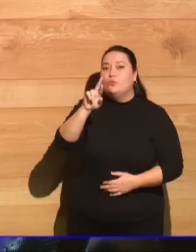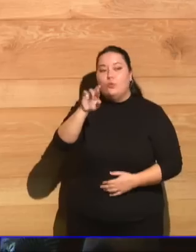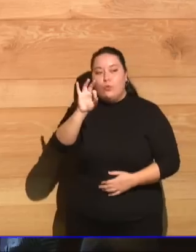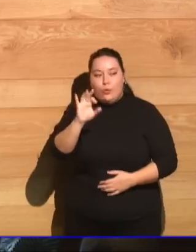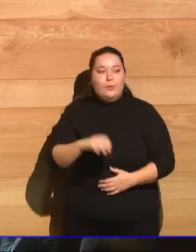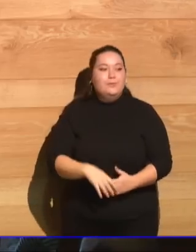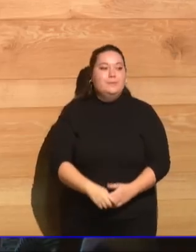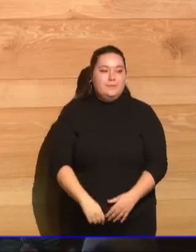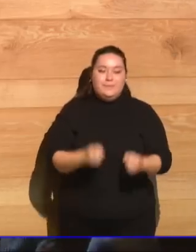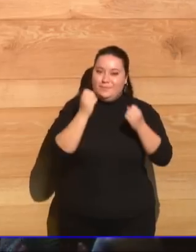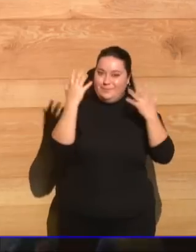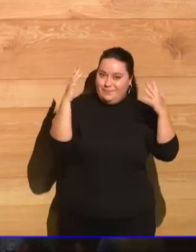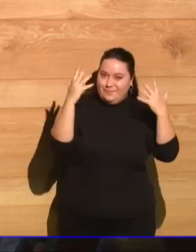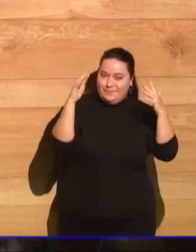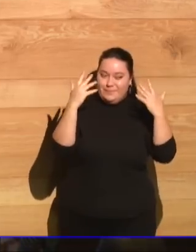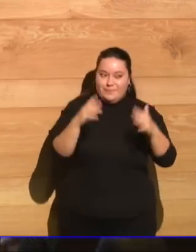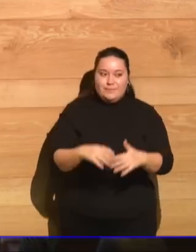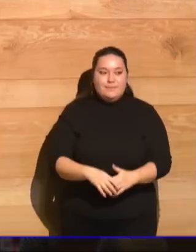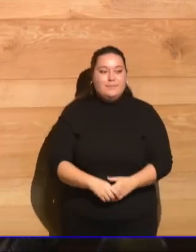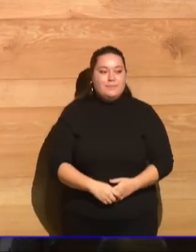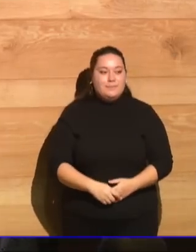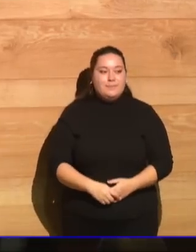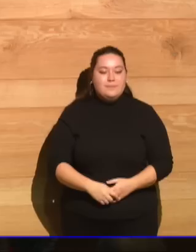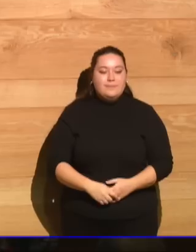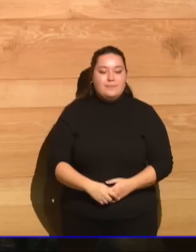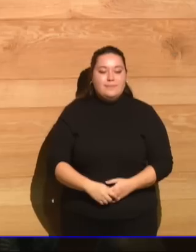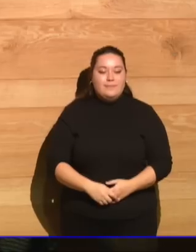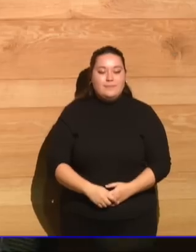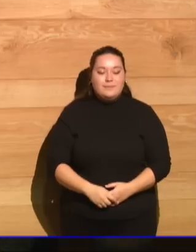González Campos! ¡Oye!